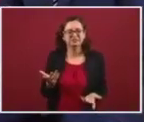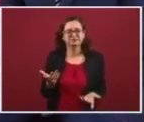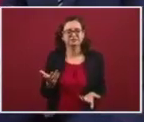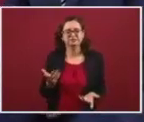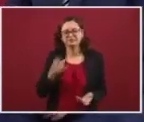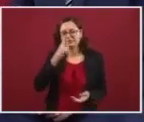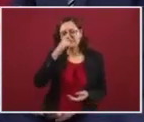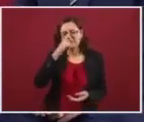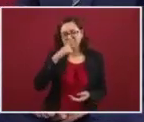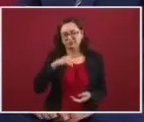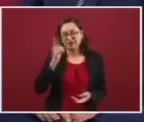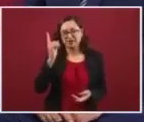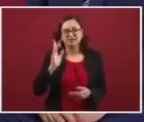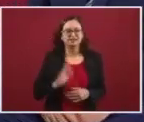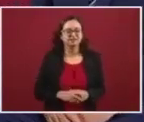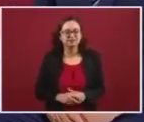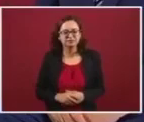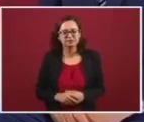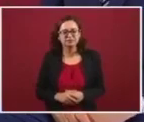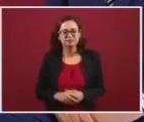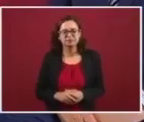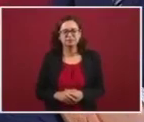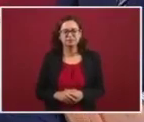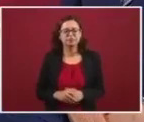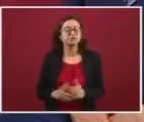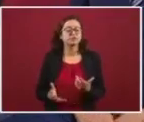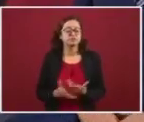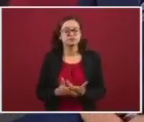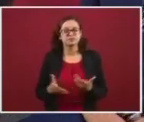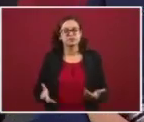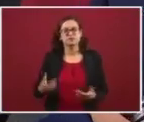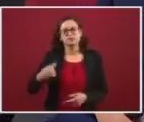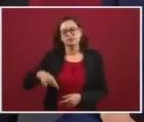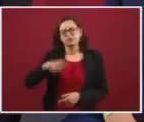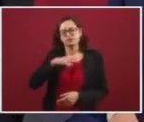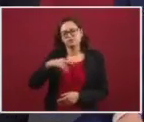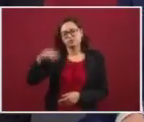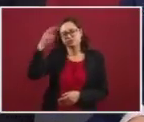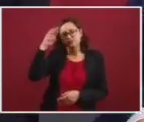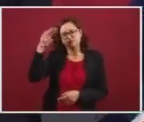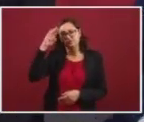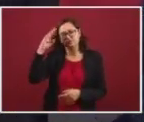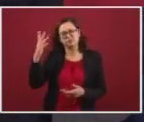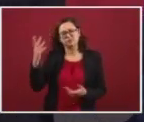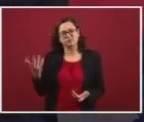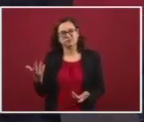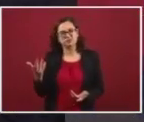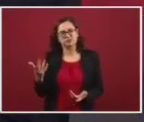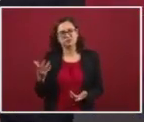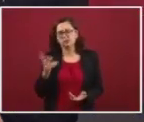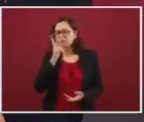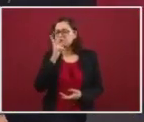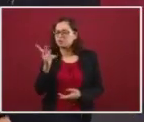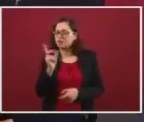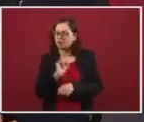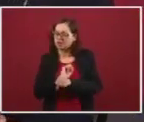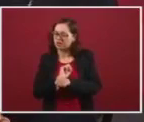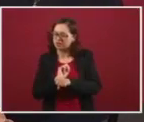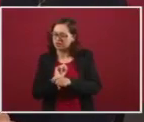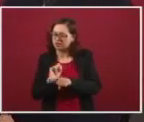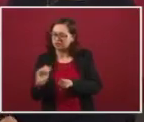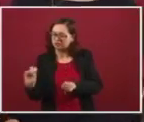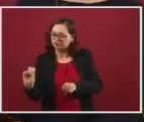Ahora, si lo decimos de manera coloquial, tendríamos que recurrir a el ídolo de